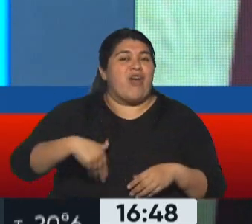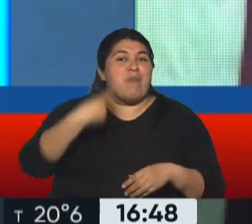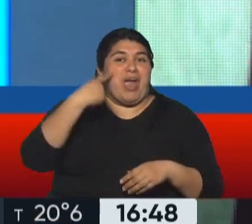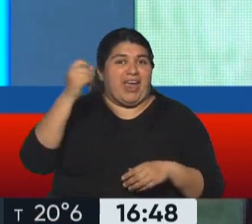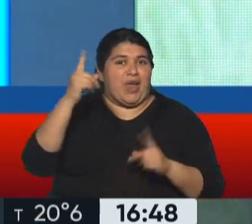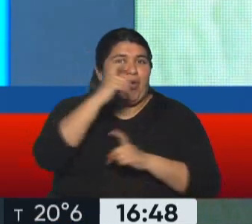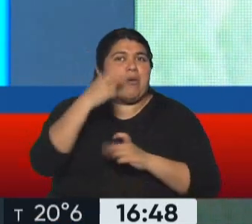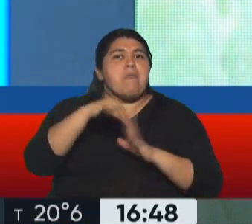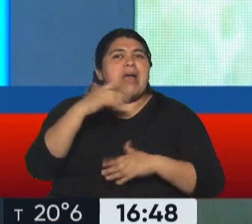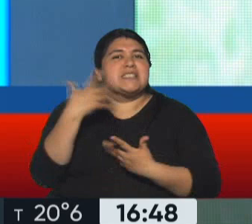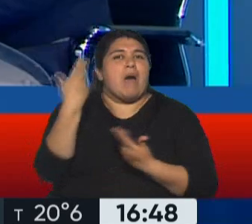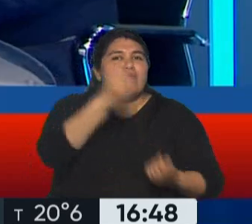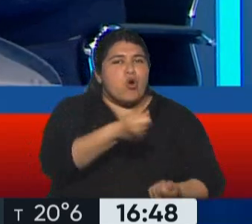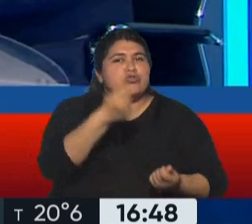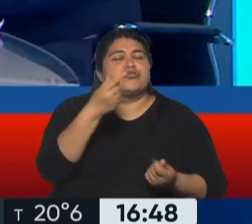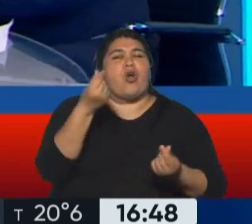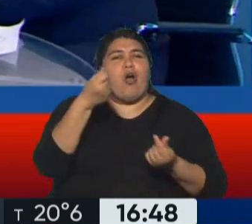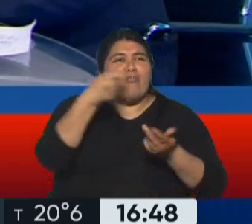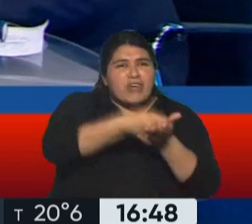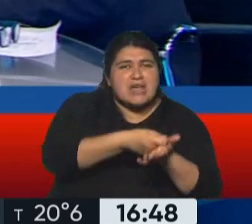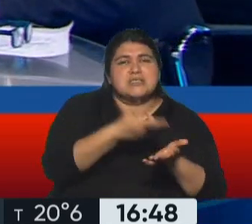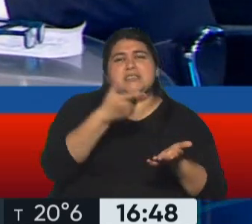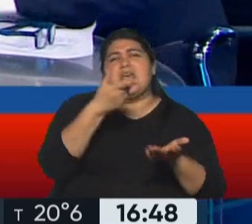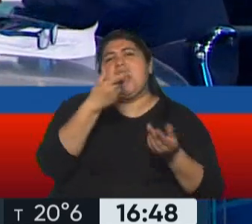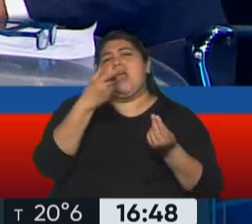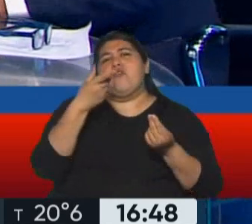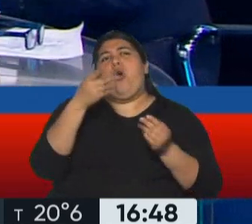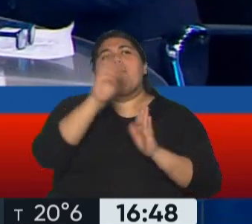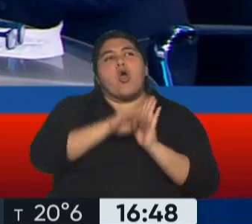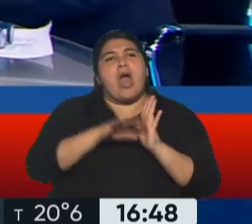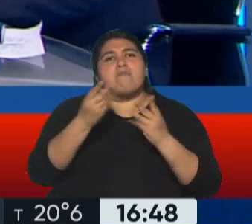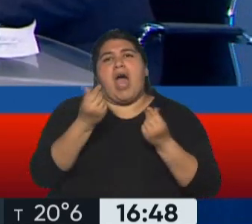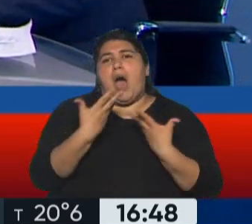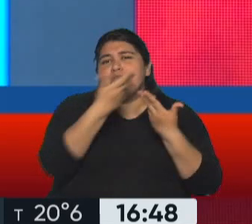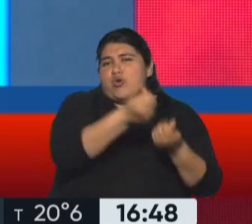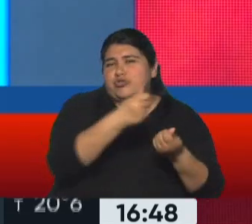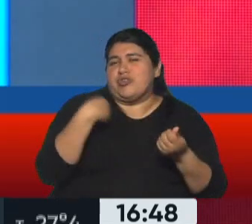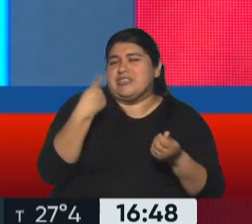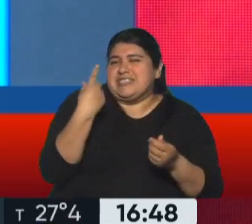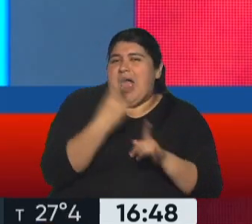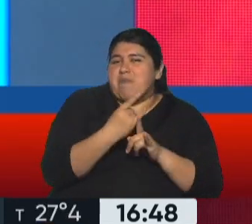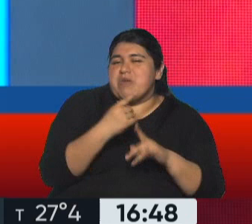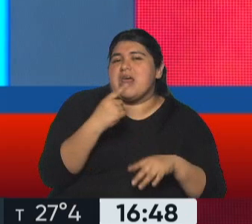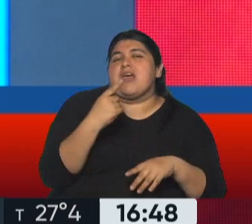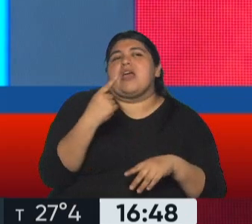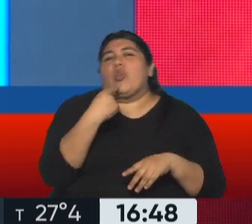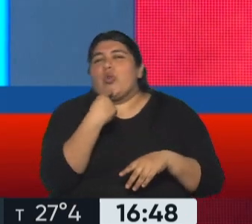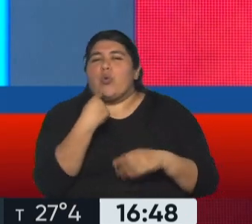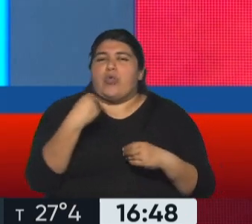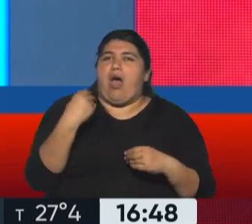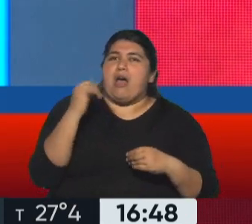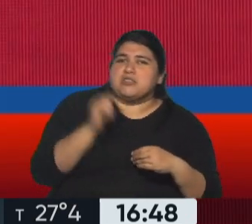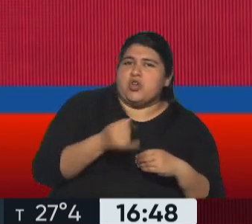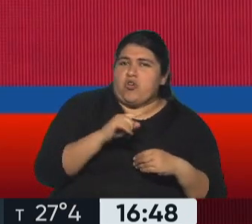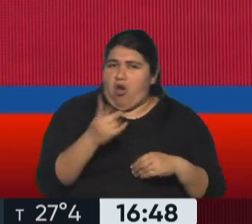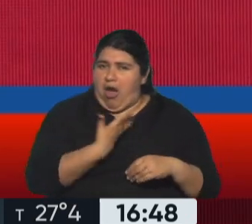del apoyo financiero, de los programas de estabilidad del fondo, que siempre ponemos en algún lugar de dudas si son